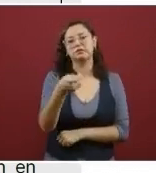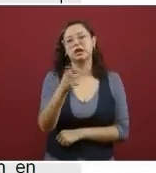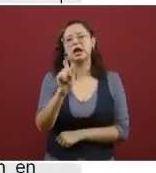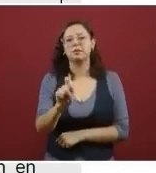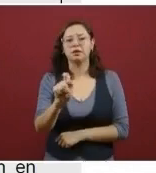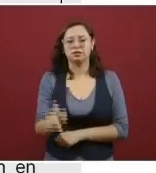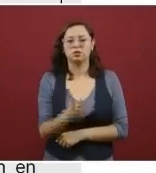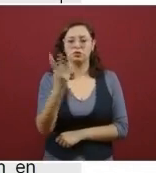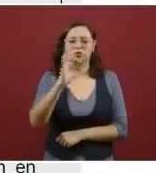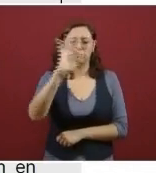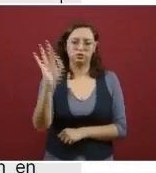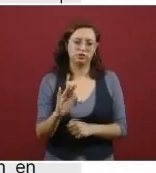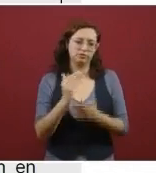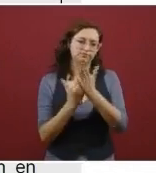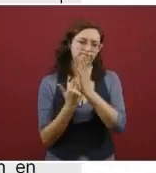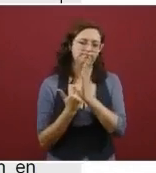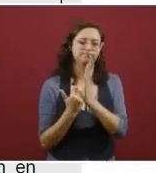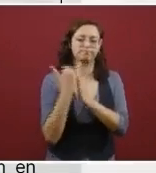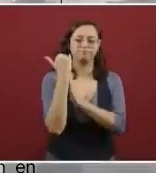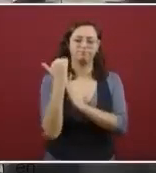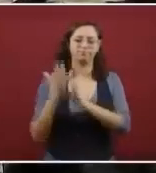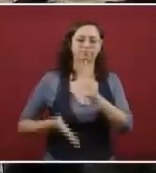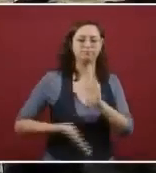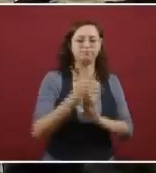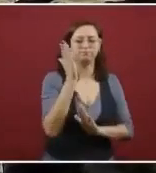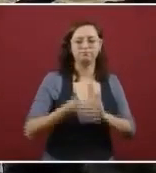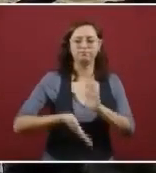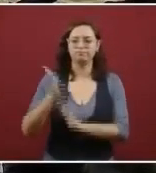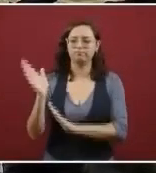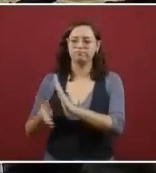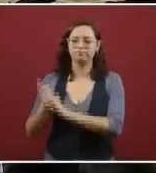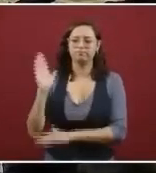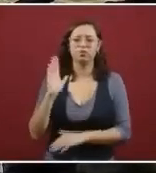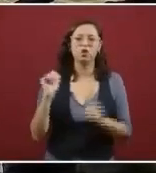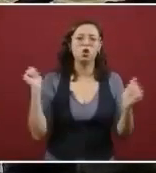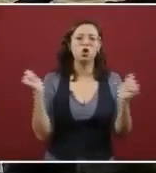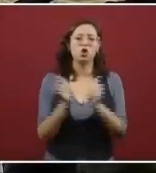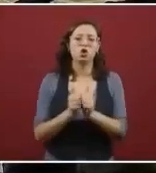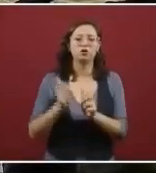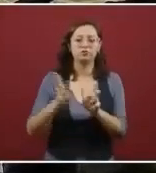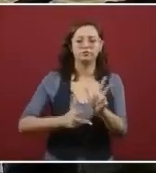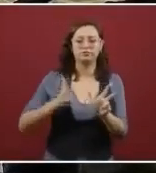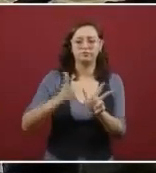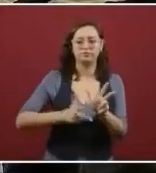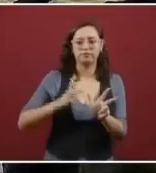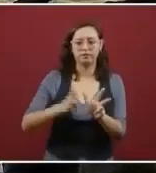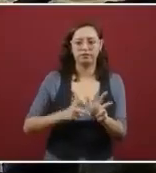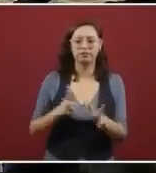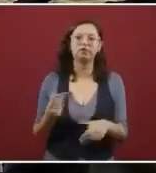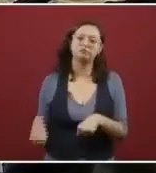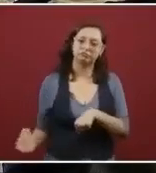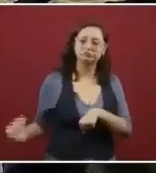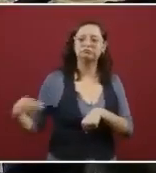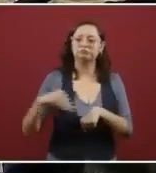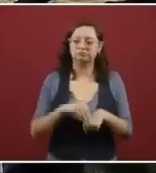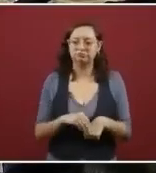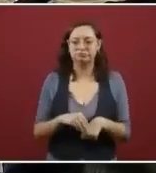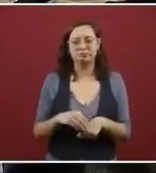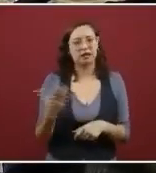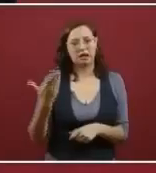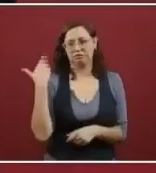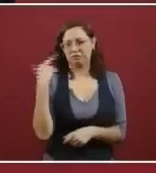lo incrementamos en esta lógica. Hoy tenemos esta capacidad por ferrocarril adicional a la que se